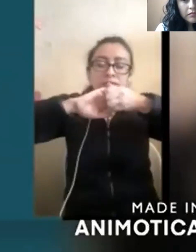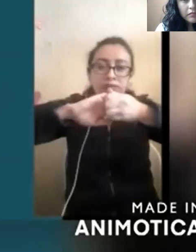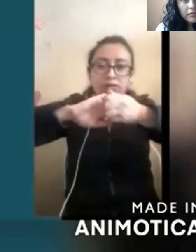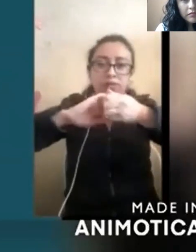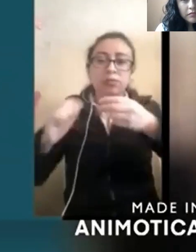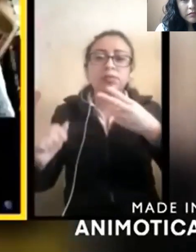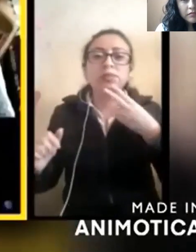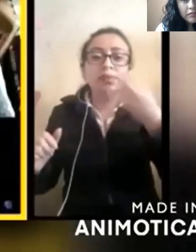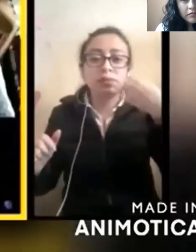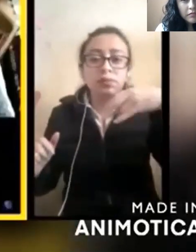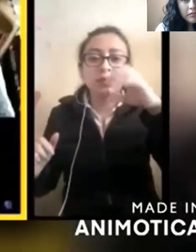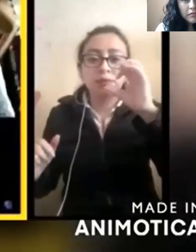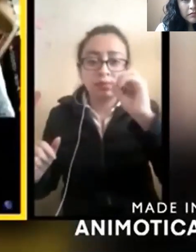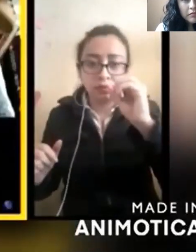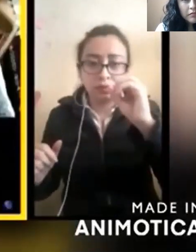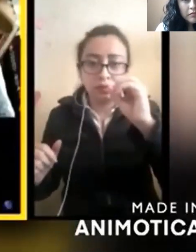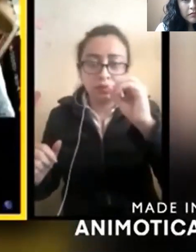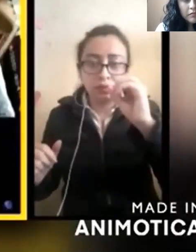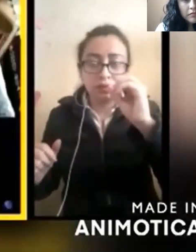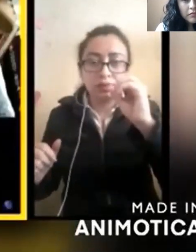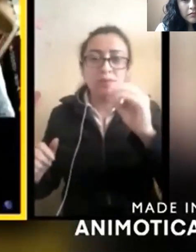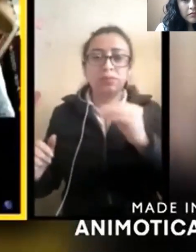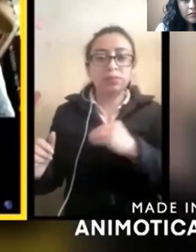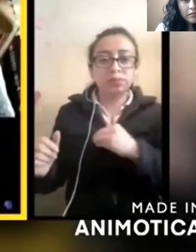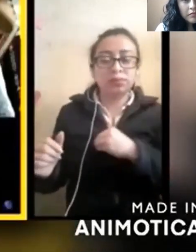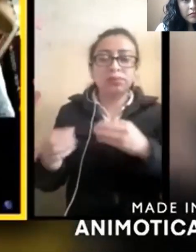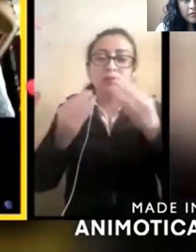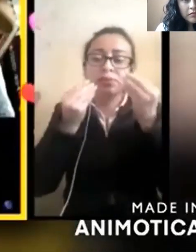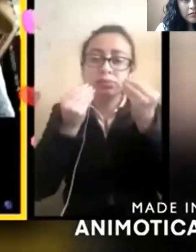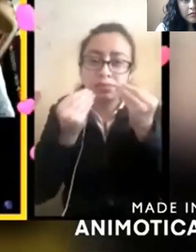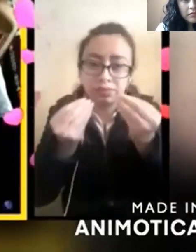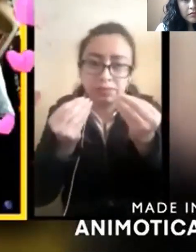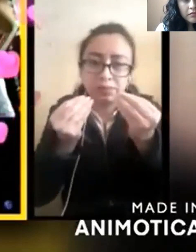los estudiantes de atención y seguimiento lleno de corazones y confianza.